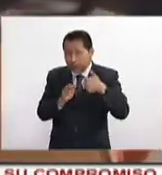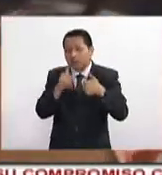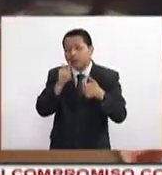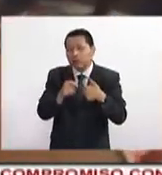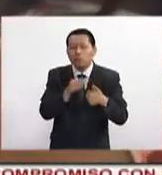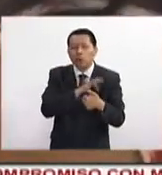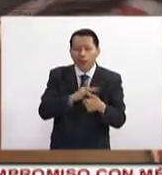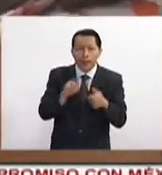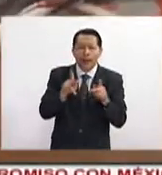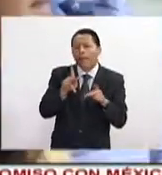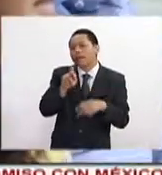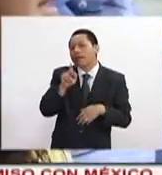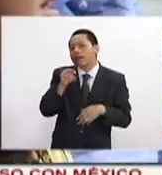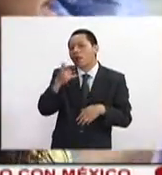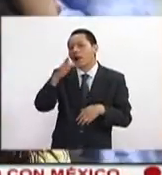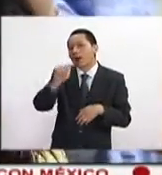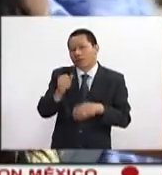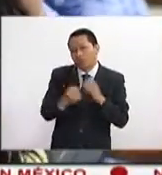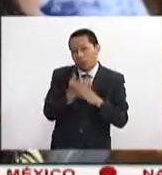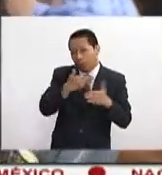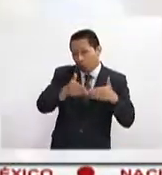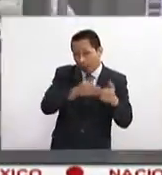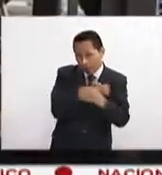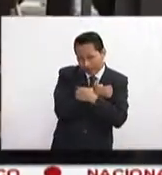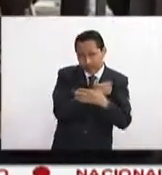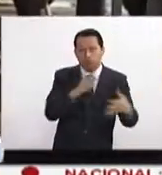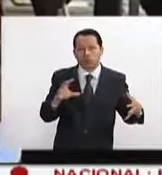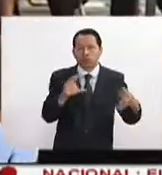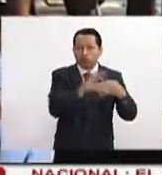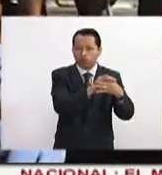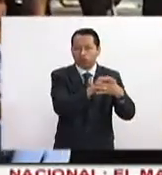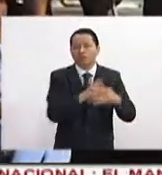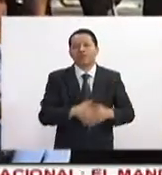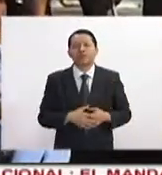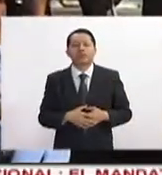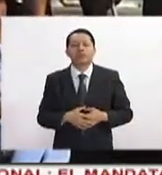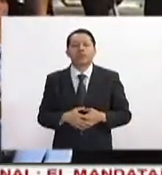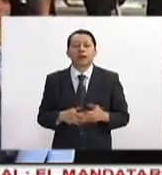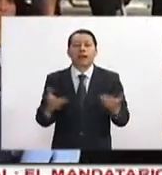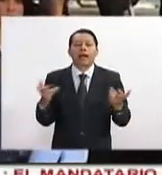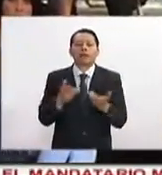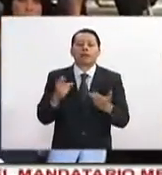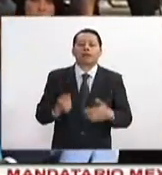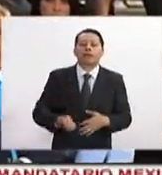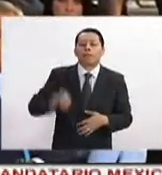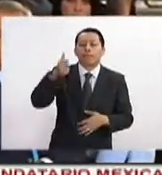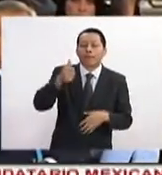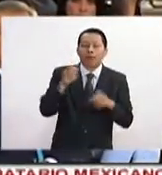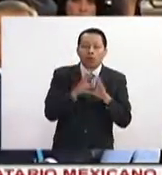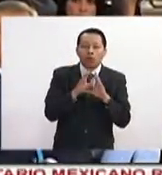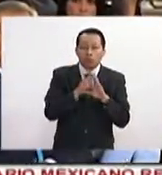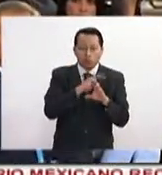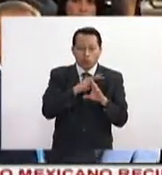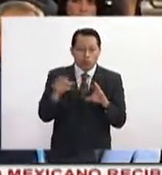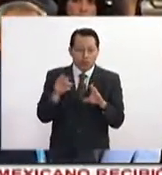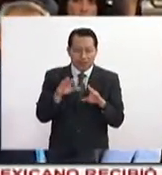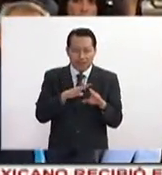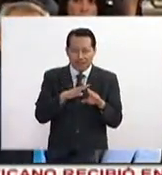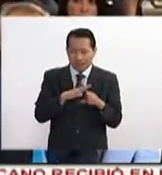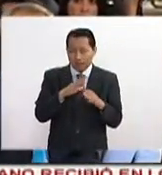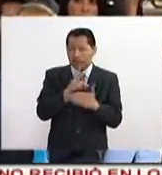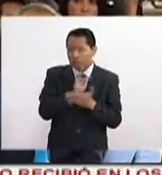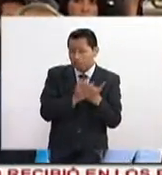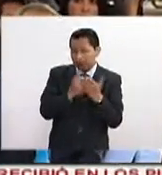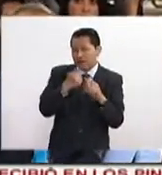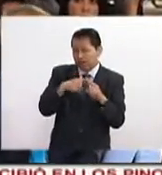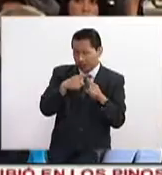transformación pedagógica alineada al nuevo modelo educativo. Haciéndolo por primera vez, coincidir con los cambios en los planes